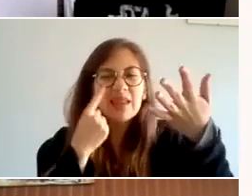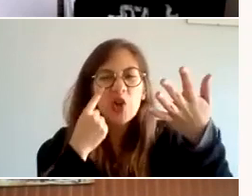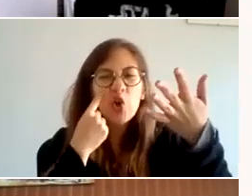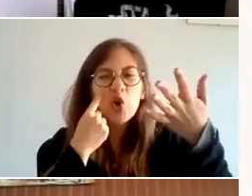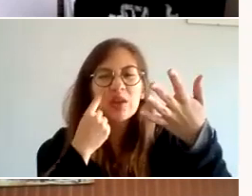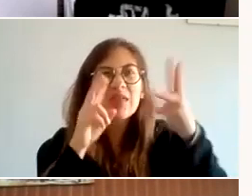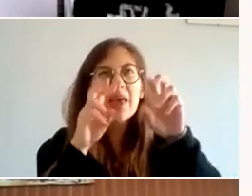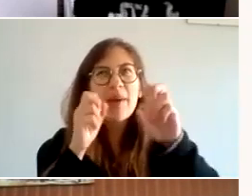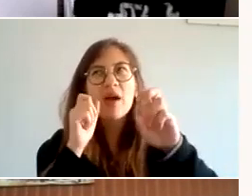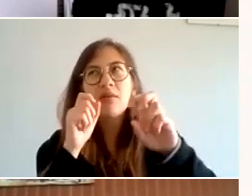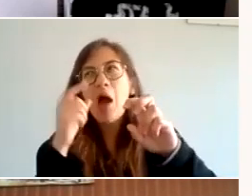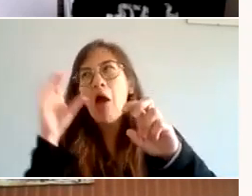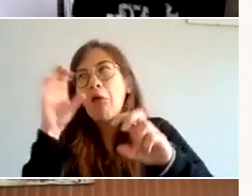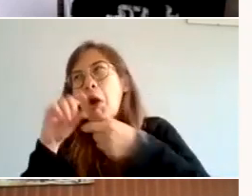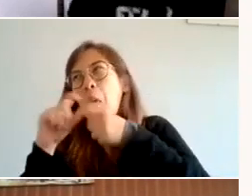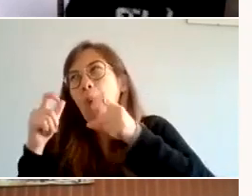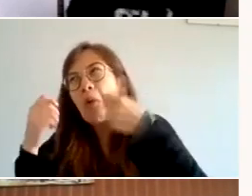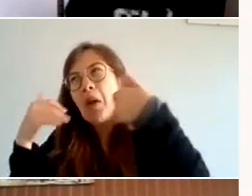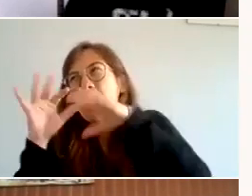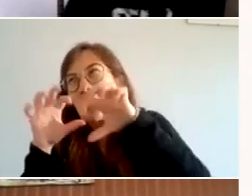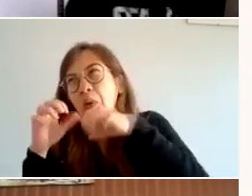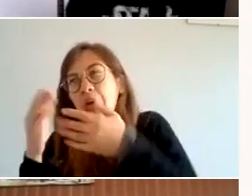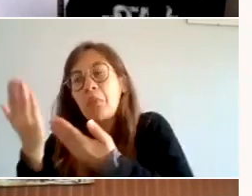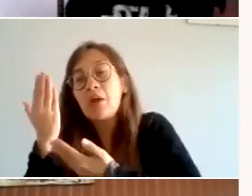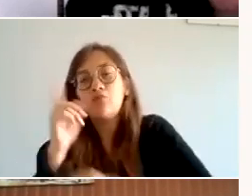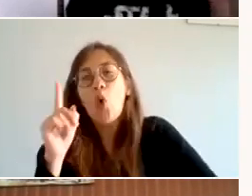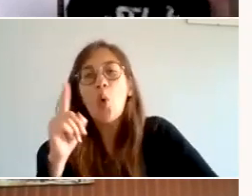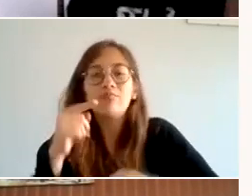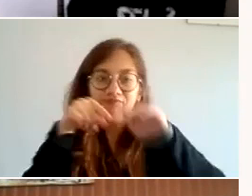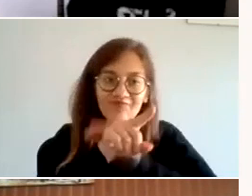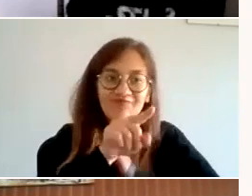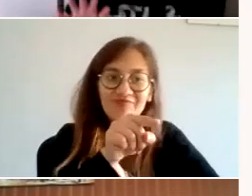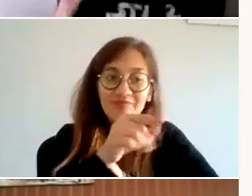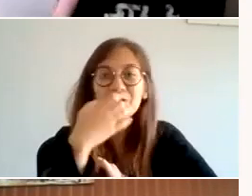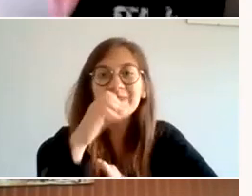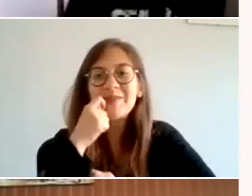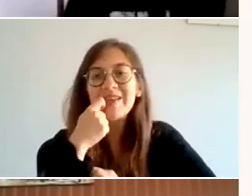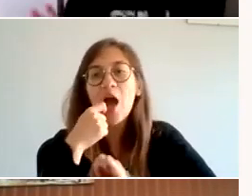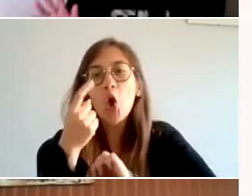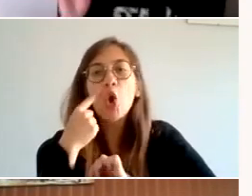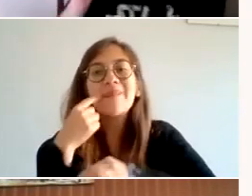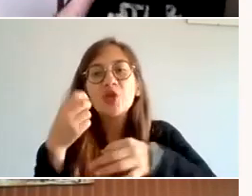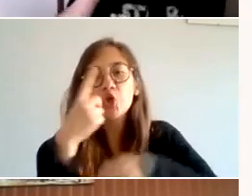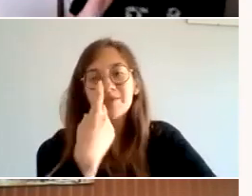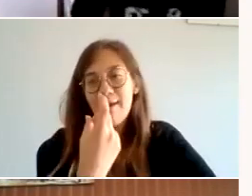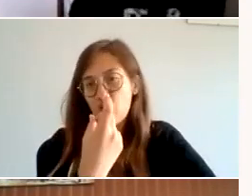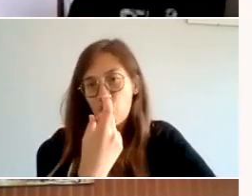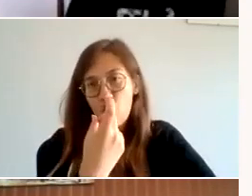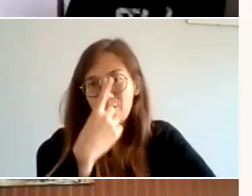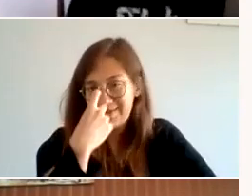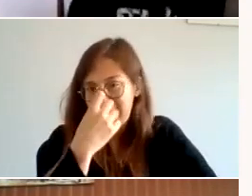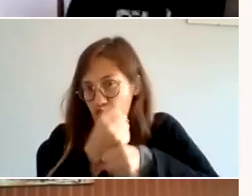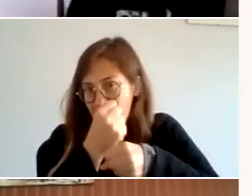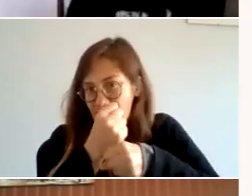realmente se está realizando. Esto en todas las áreas del conocimiento, desde medicina hasta ingeniería y trabajo